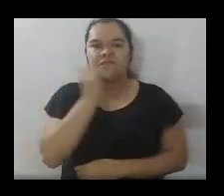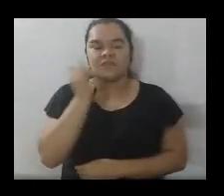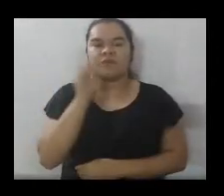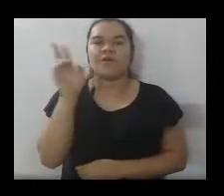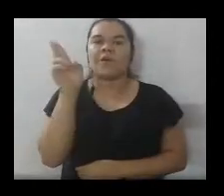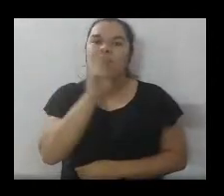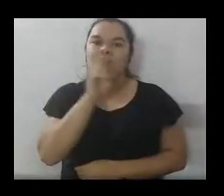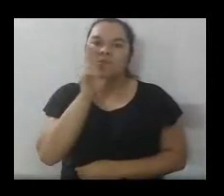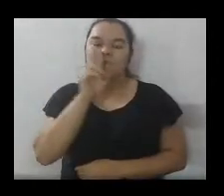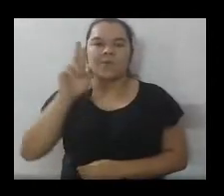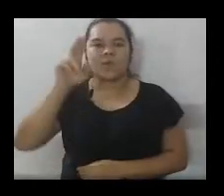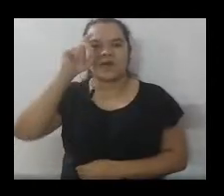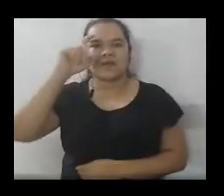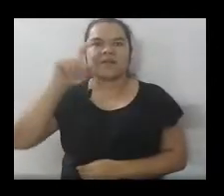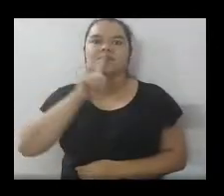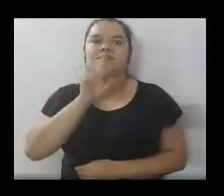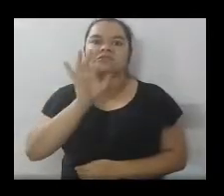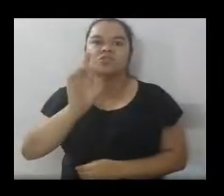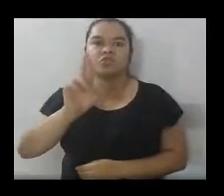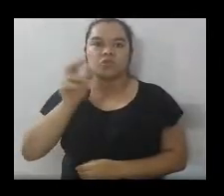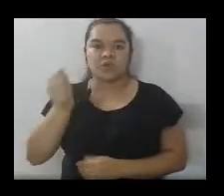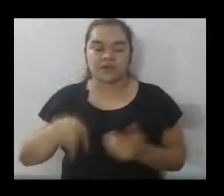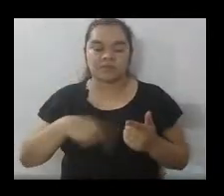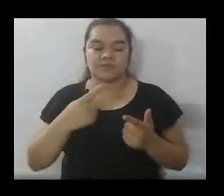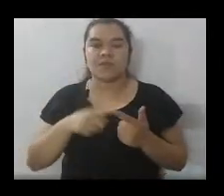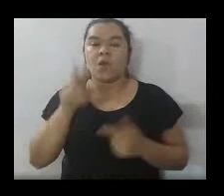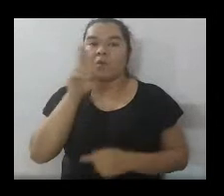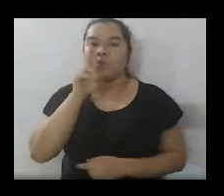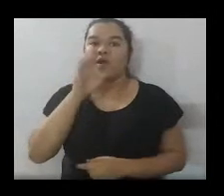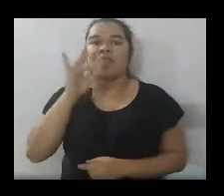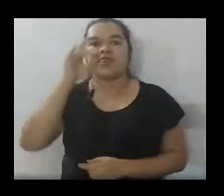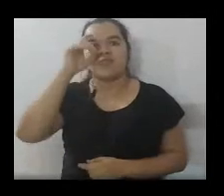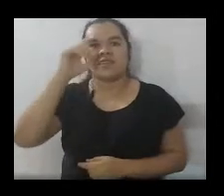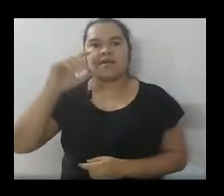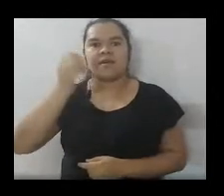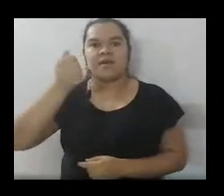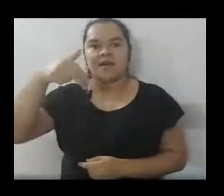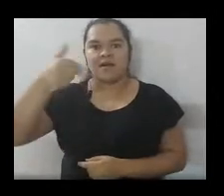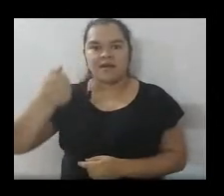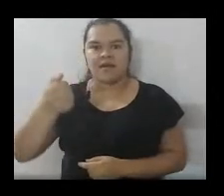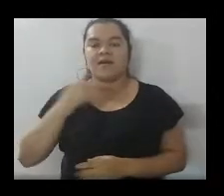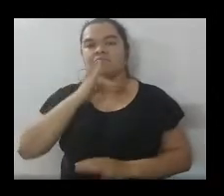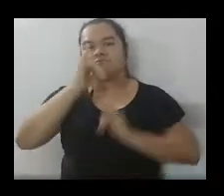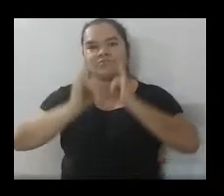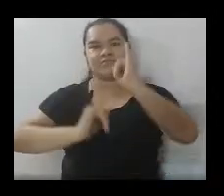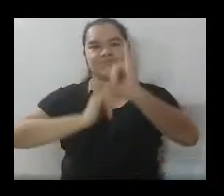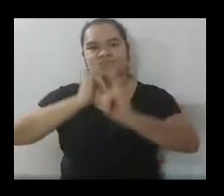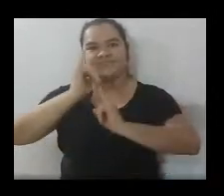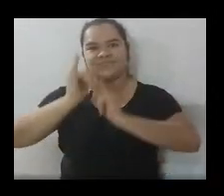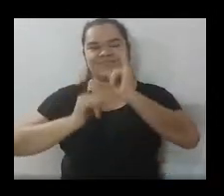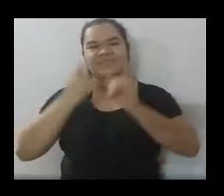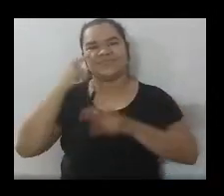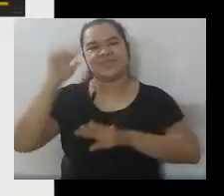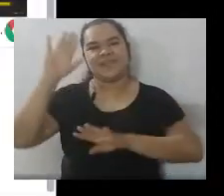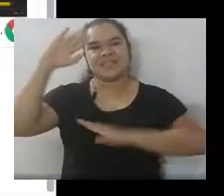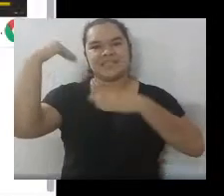la Universidad Nacional del Nordeste y de la decana de la Facultad de Ciencias Exactas y Naturales y Agrimensura.